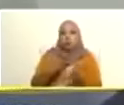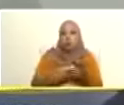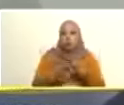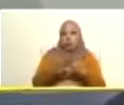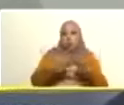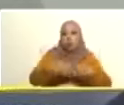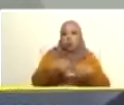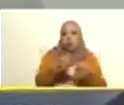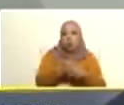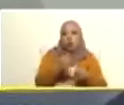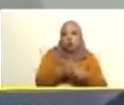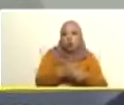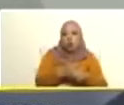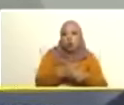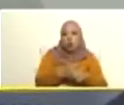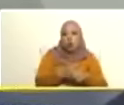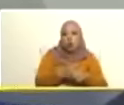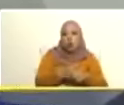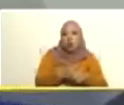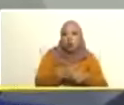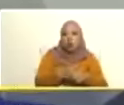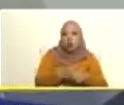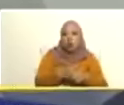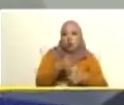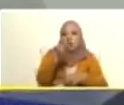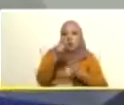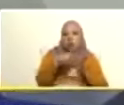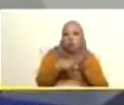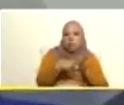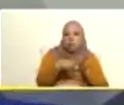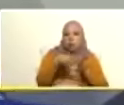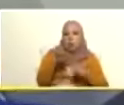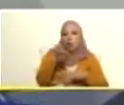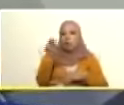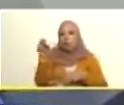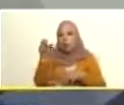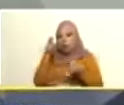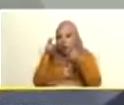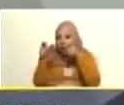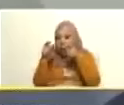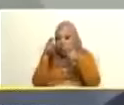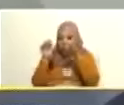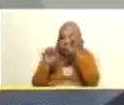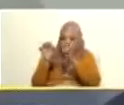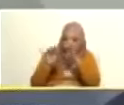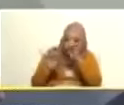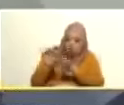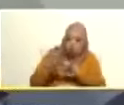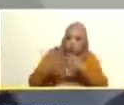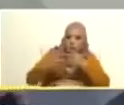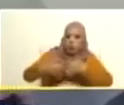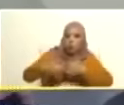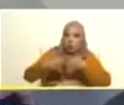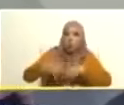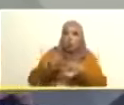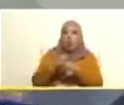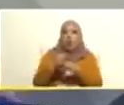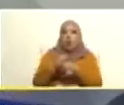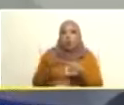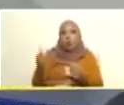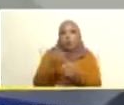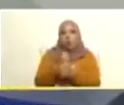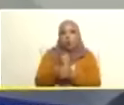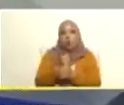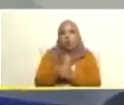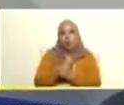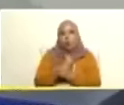de 1.020 inspecciones. Un detalle interesante es que encontramos en que